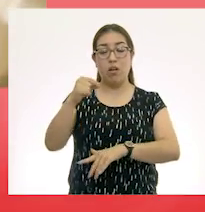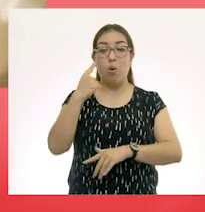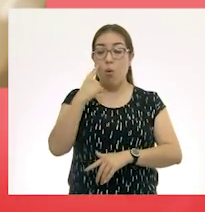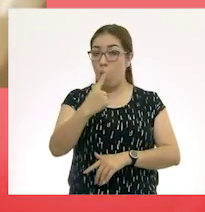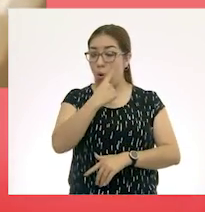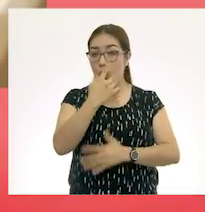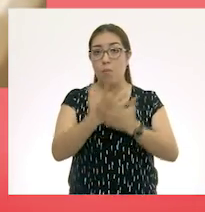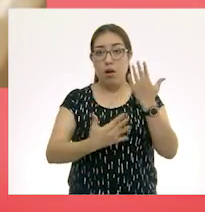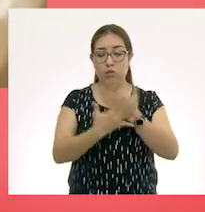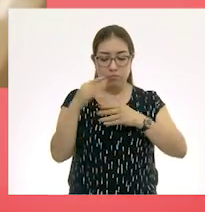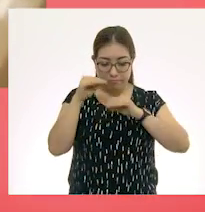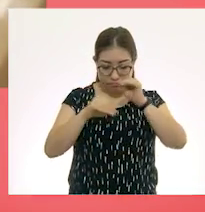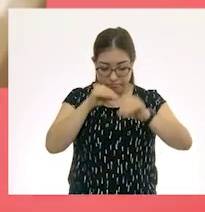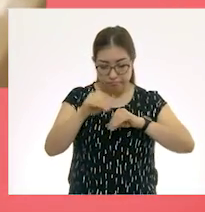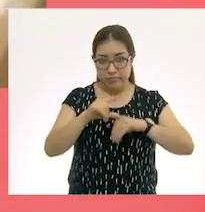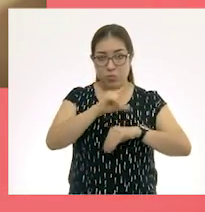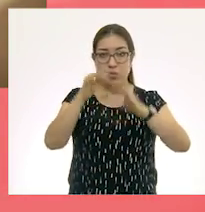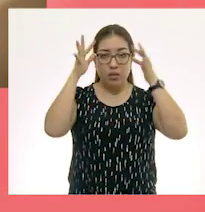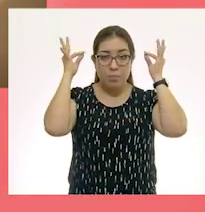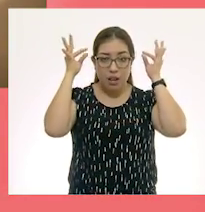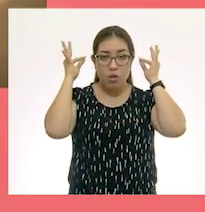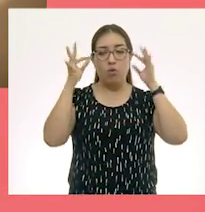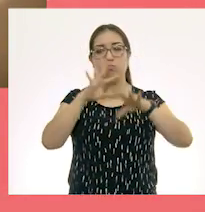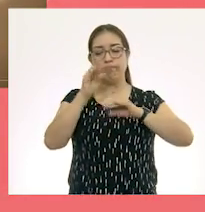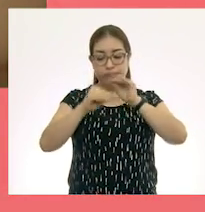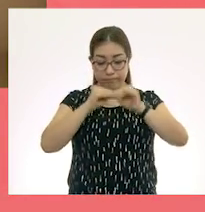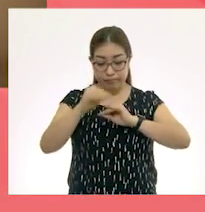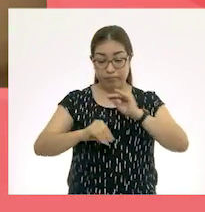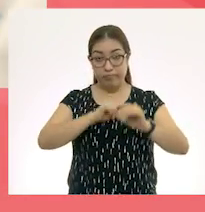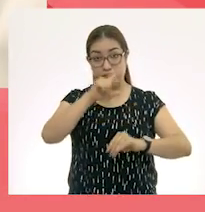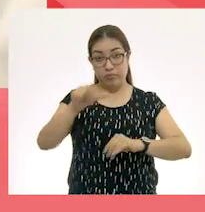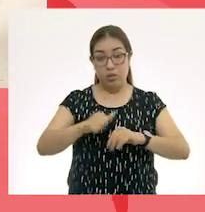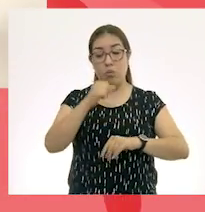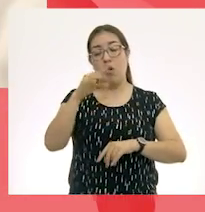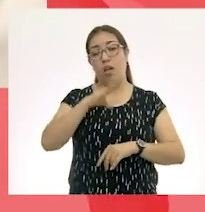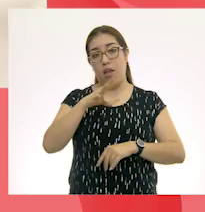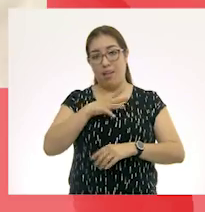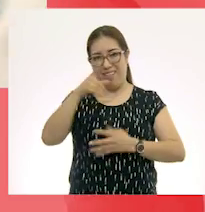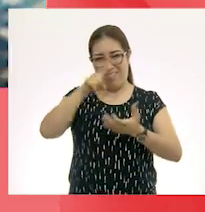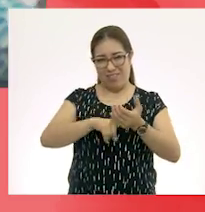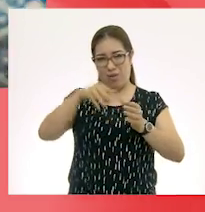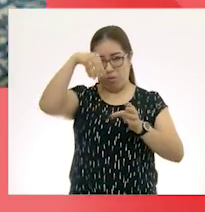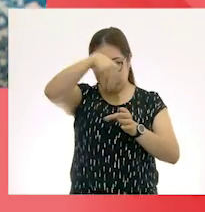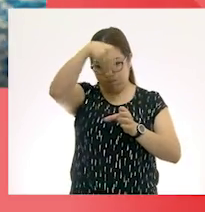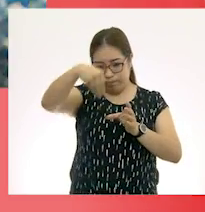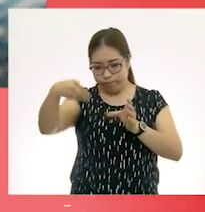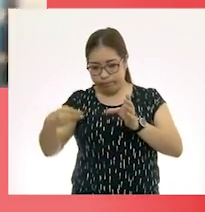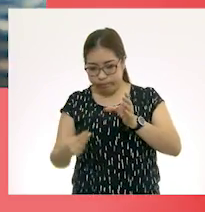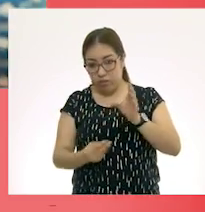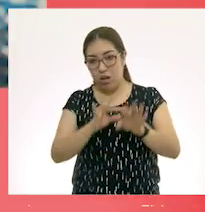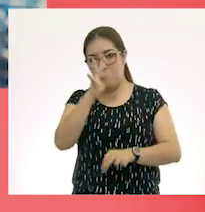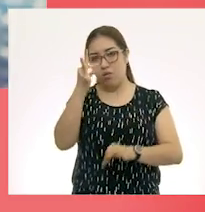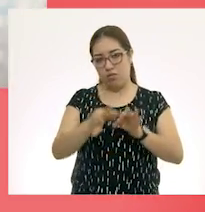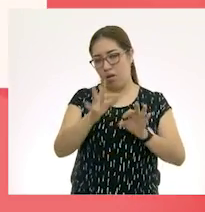batoke har mokina de gespia yaga punte man ahí ne kaga con tershillo man ahí.